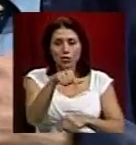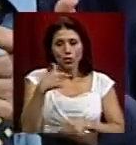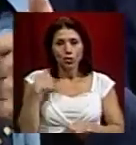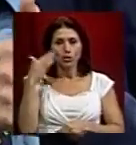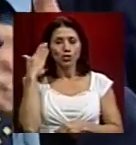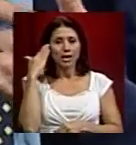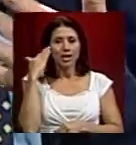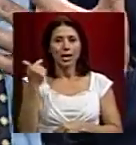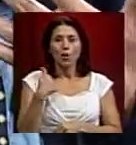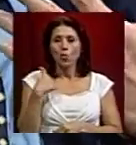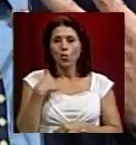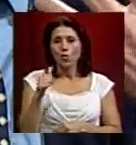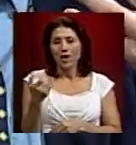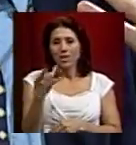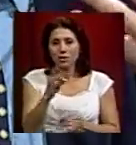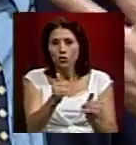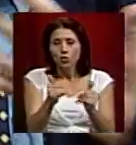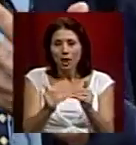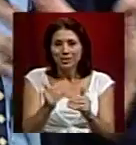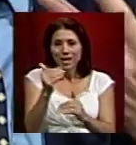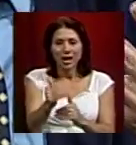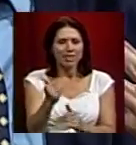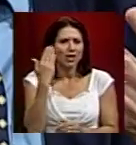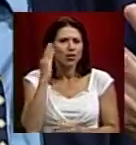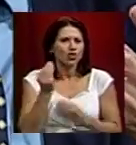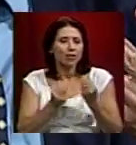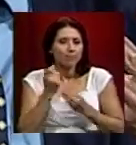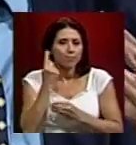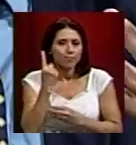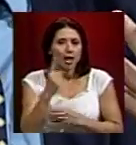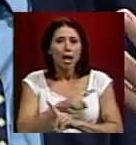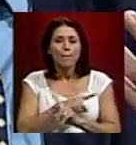jugadas adelante y no sé qué, pero